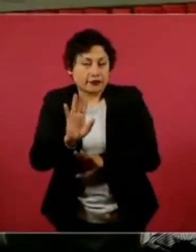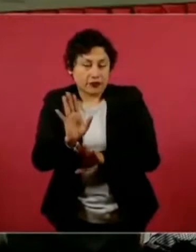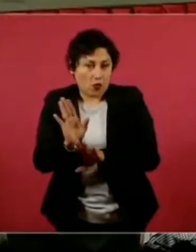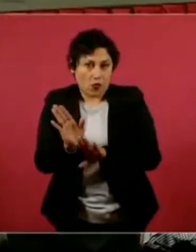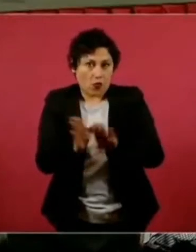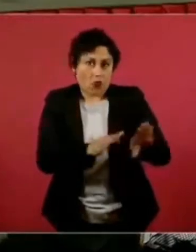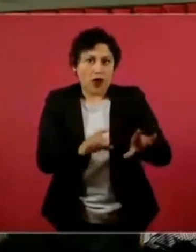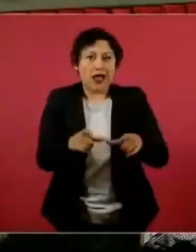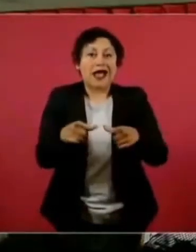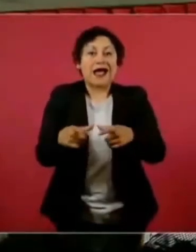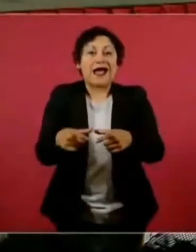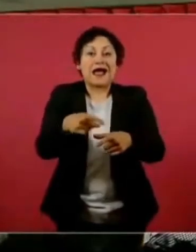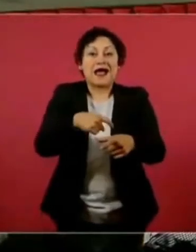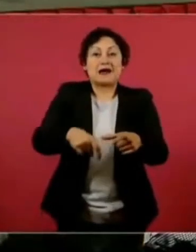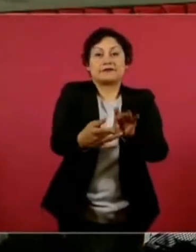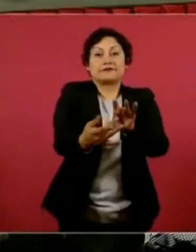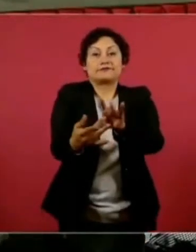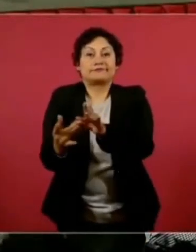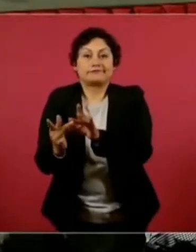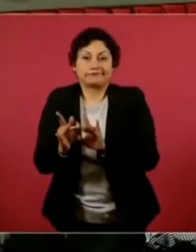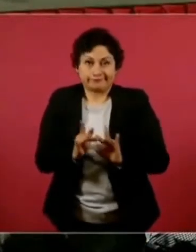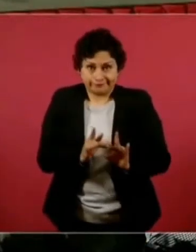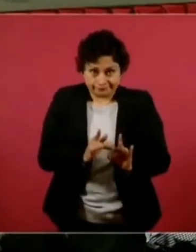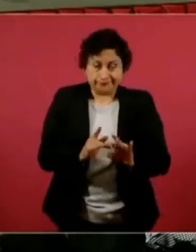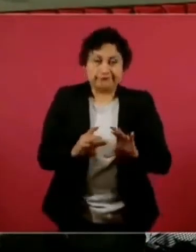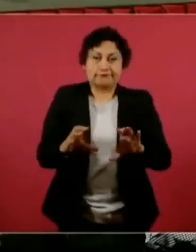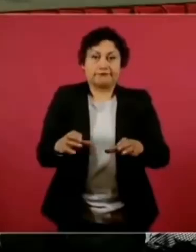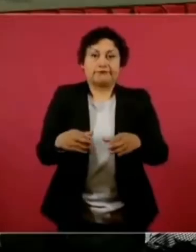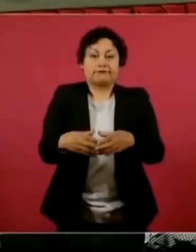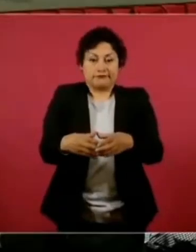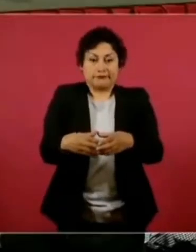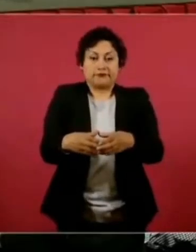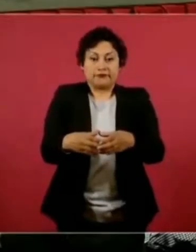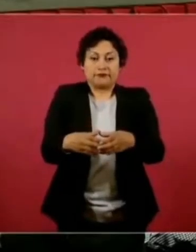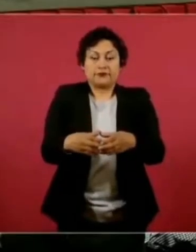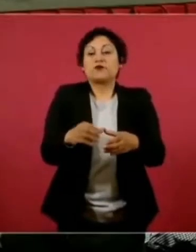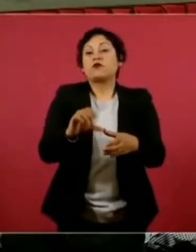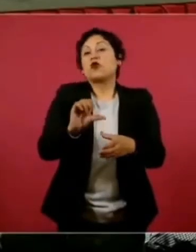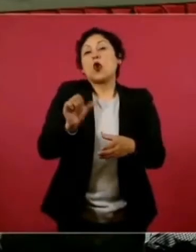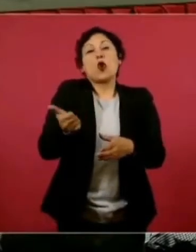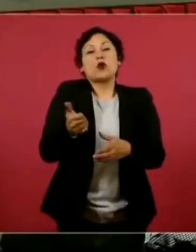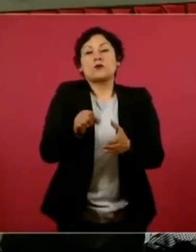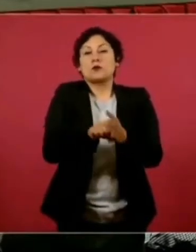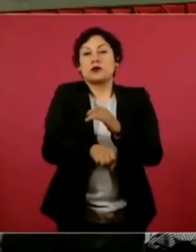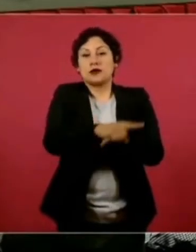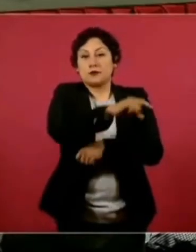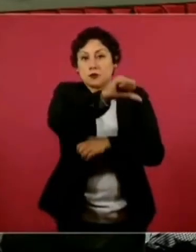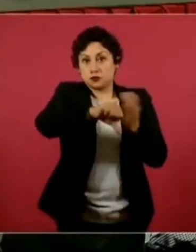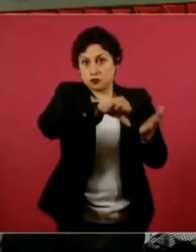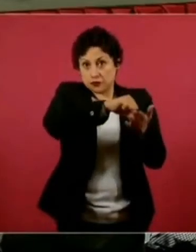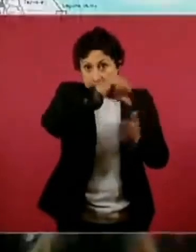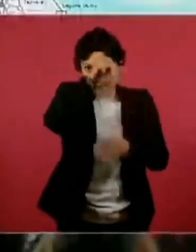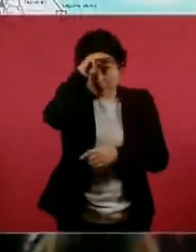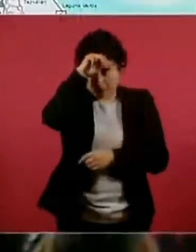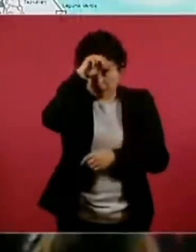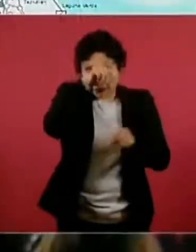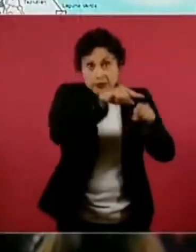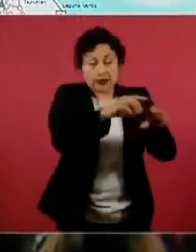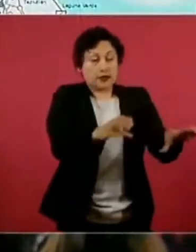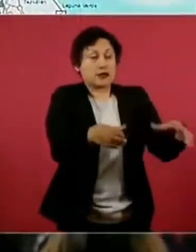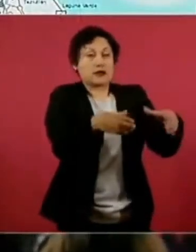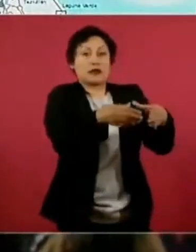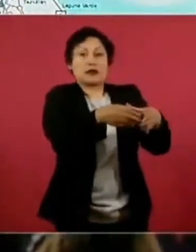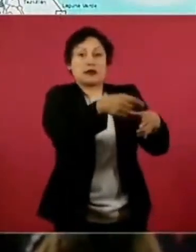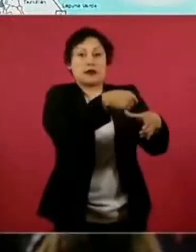amplios. Aquí tenemos los detalles, ¿verdad? En la zona metropolitana de Monterrey, bueno, tenemos el anillo,